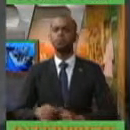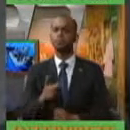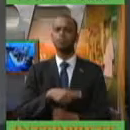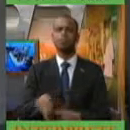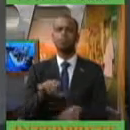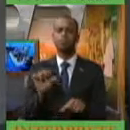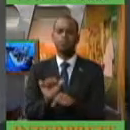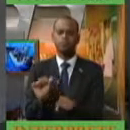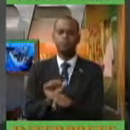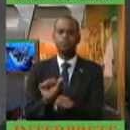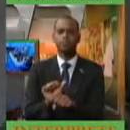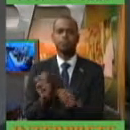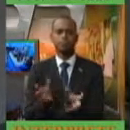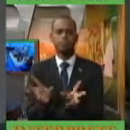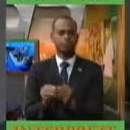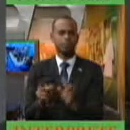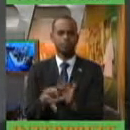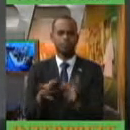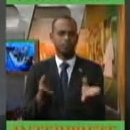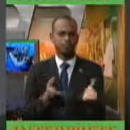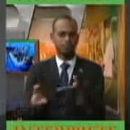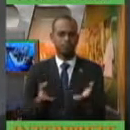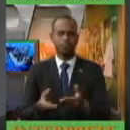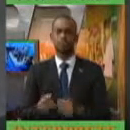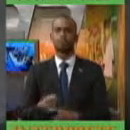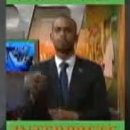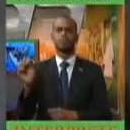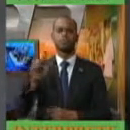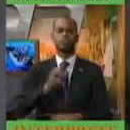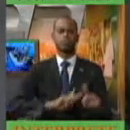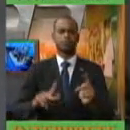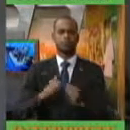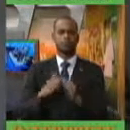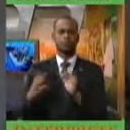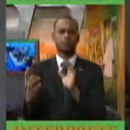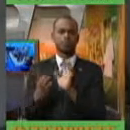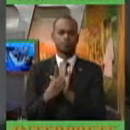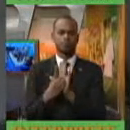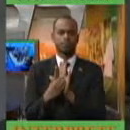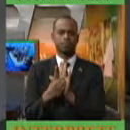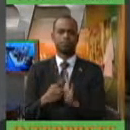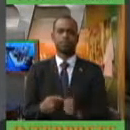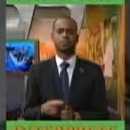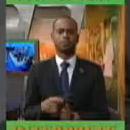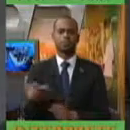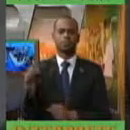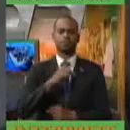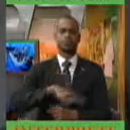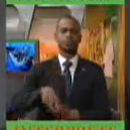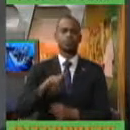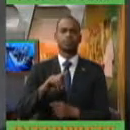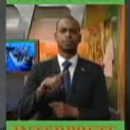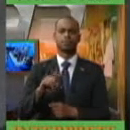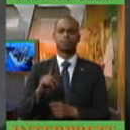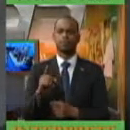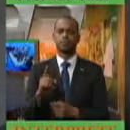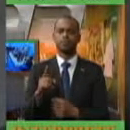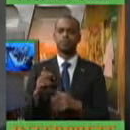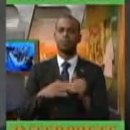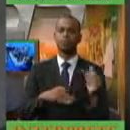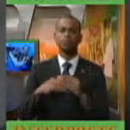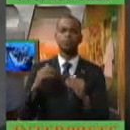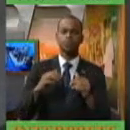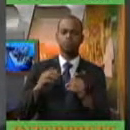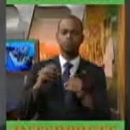con los clubes de servicio, integrando a esas personas con discapacidad, logrando que las edificaciones que se